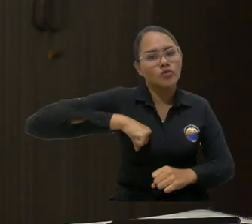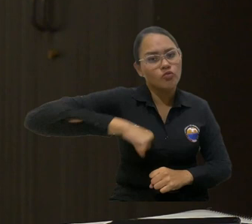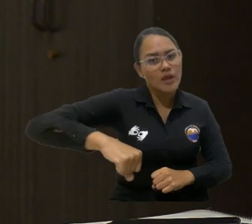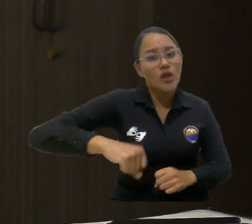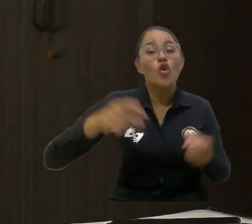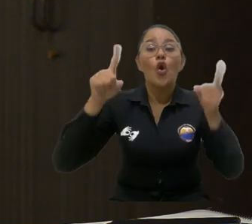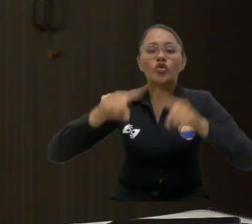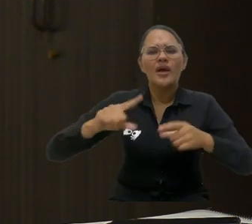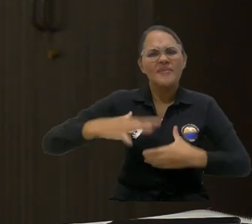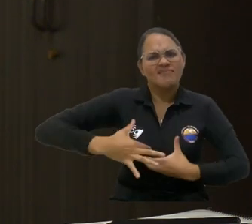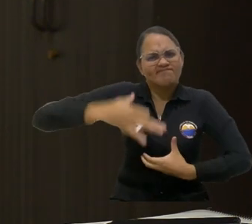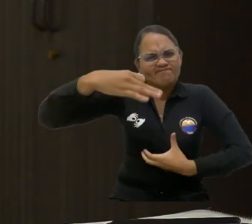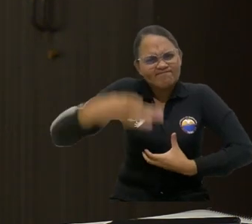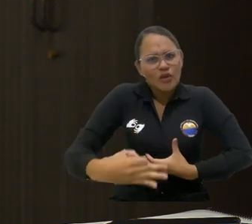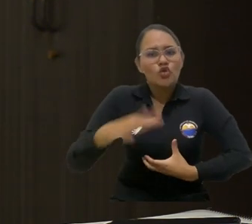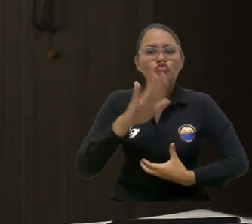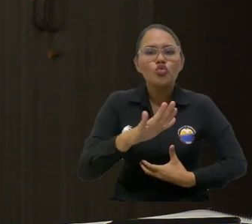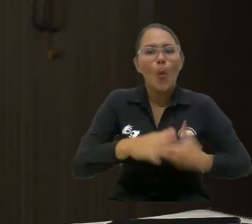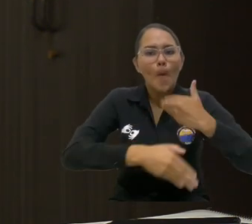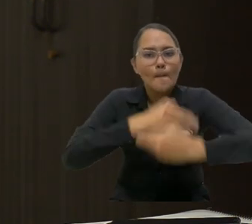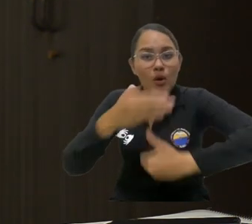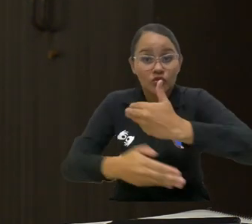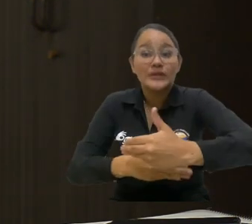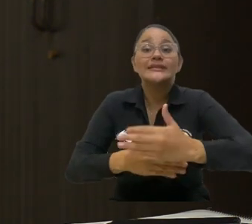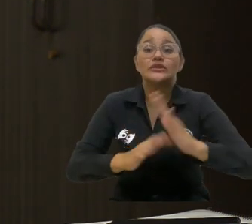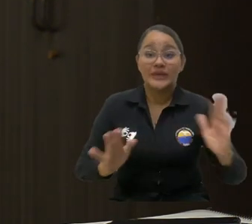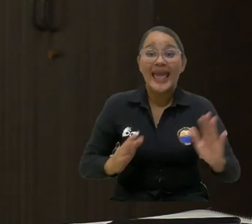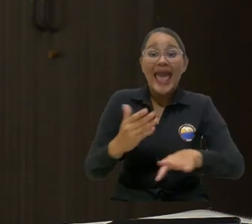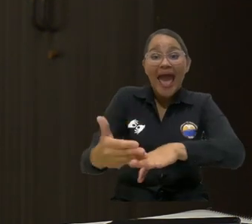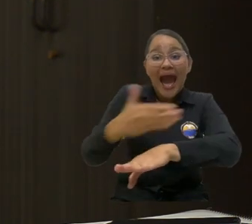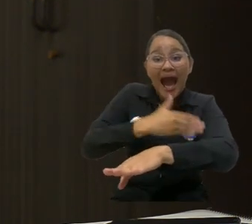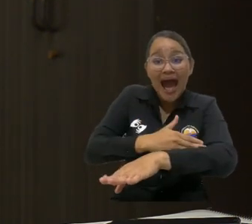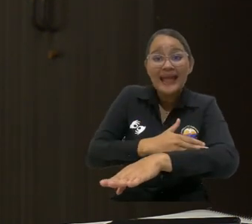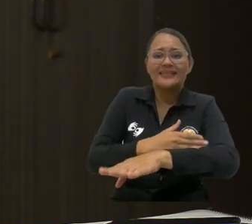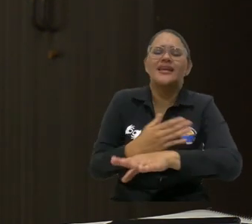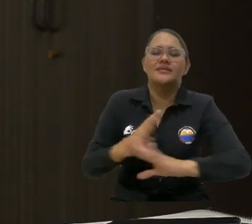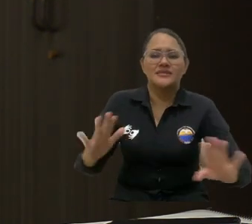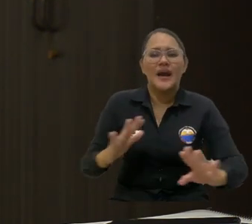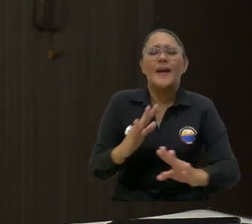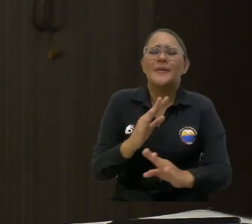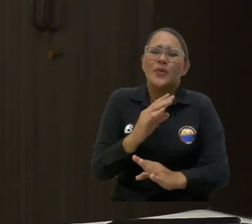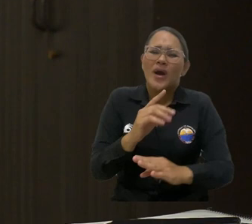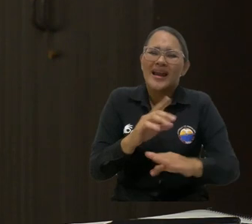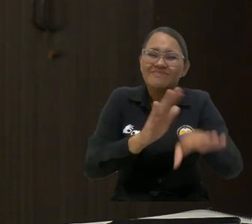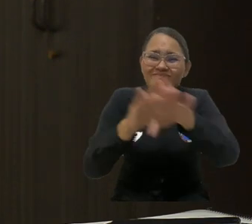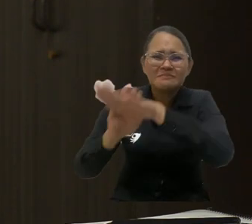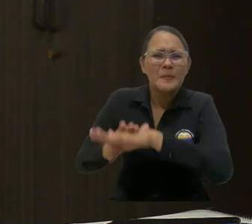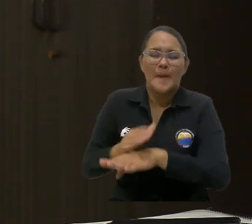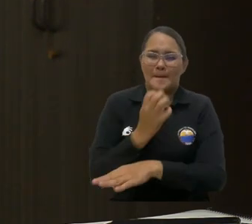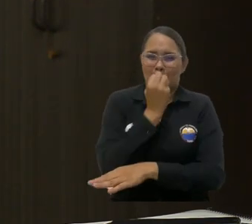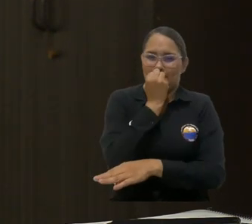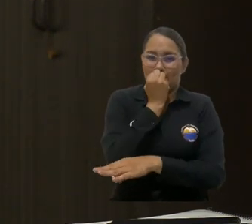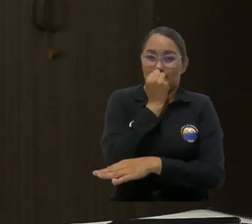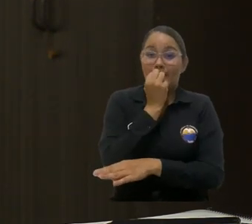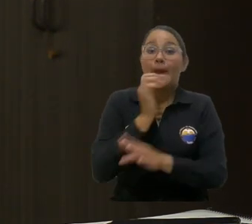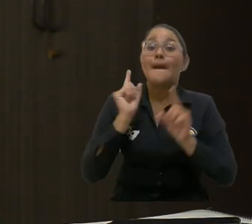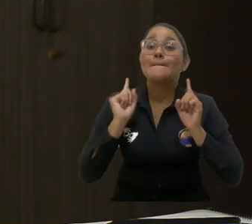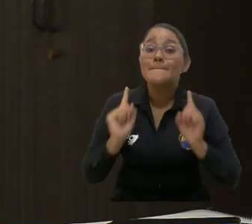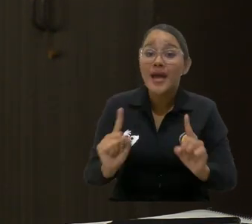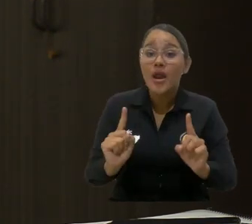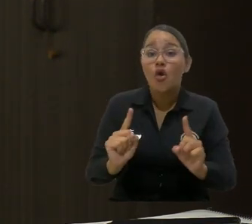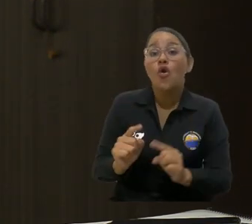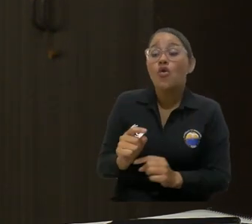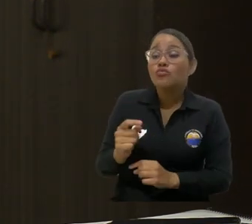integralidad y confidencialidad del proceso, había guardado la reserva sumarial correspondiente.